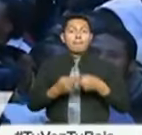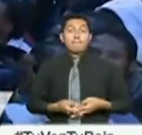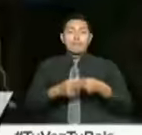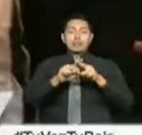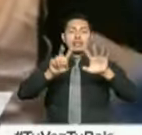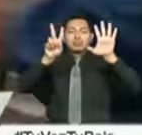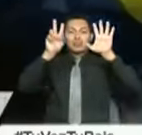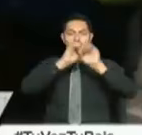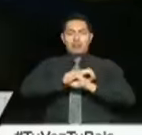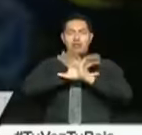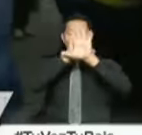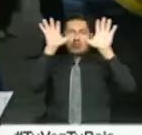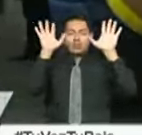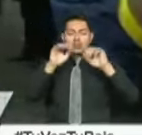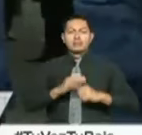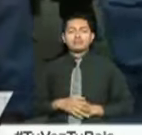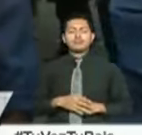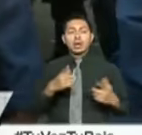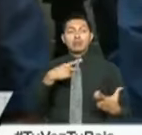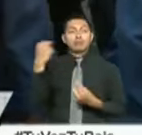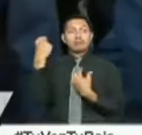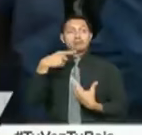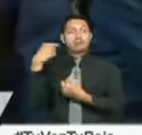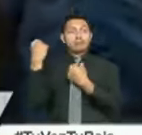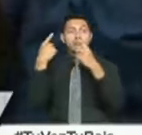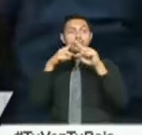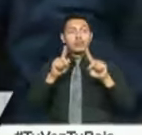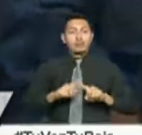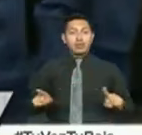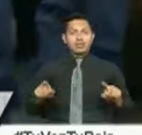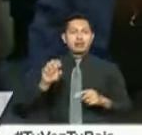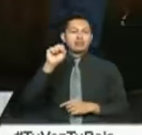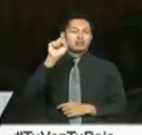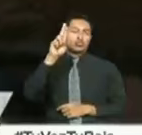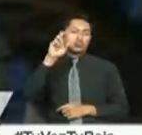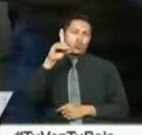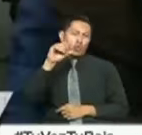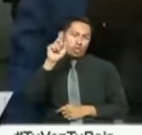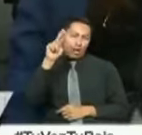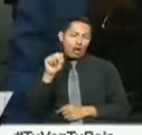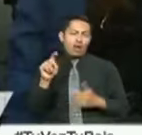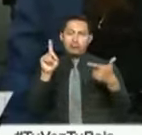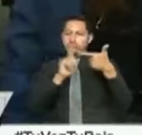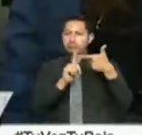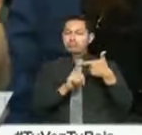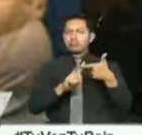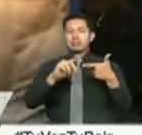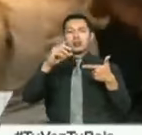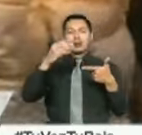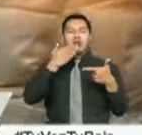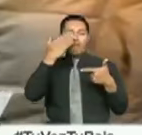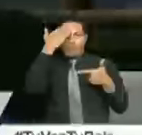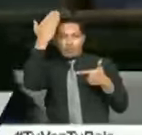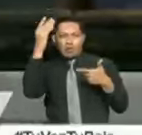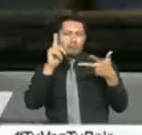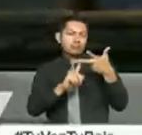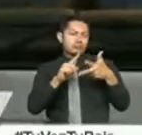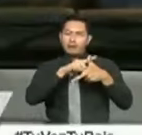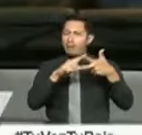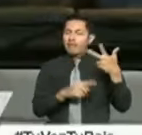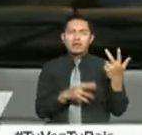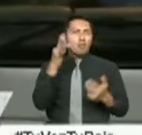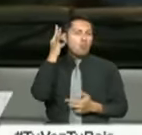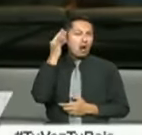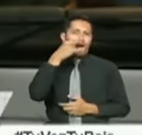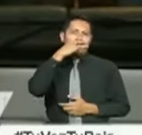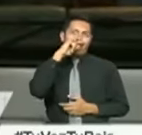mañana. Los migrantes, en su mayoría sudaneses, afganos y eritreos, incluyendo mujeres y niños, eran evacuados en